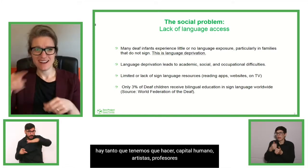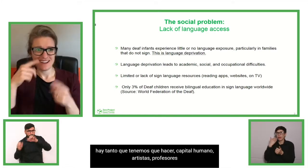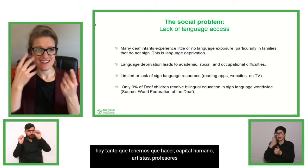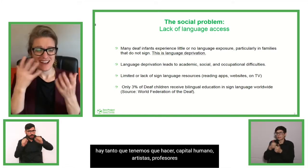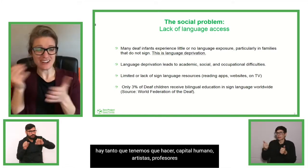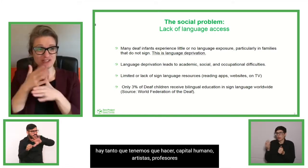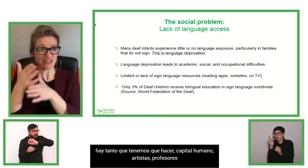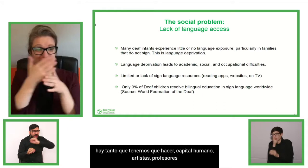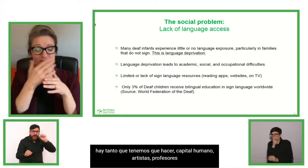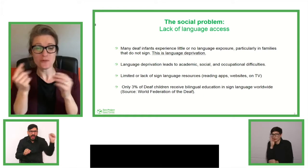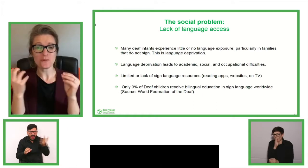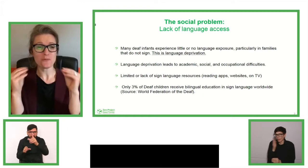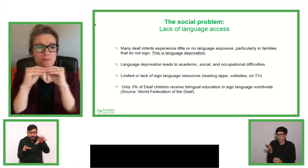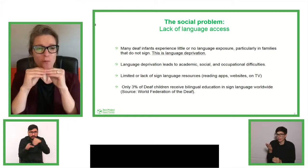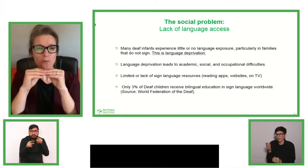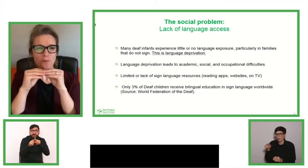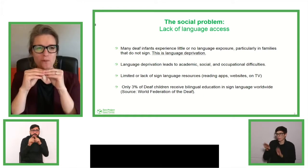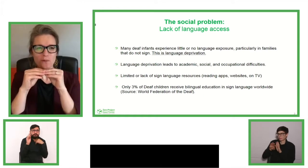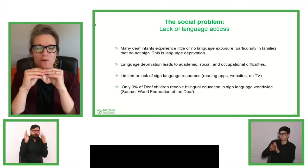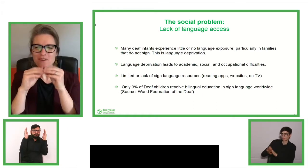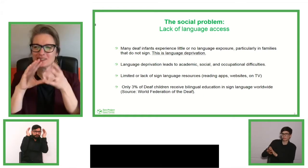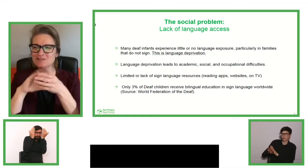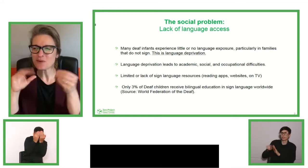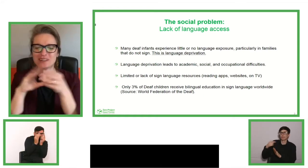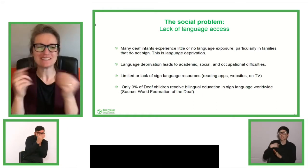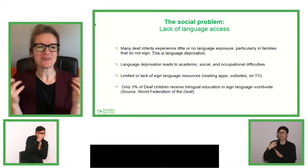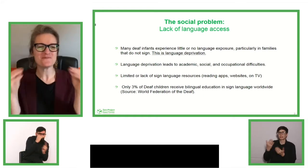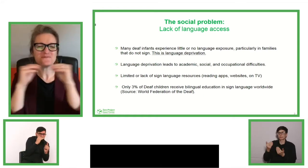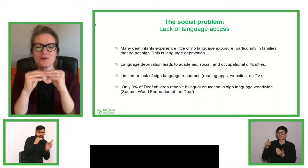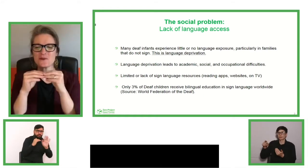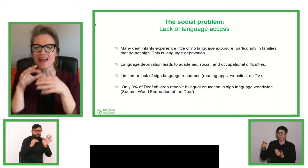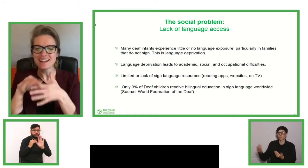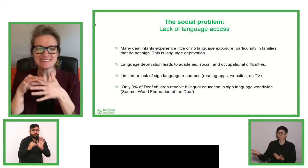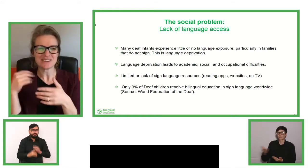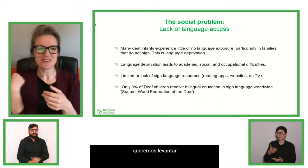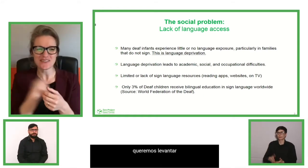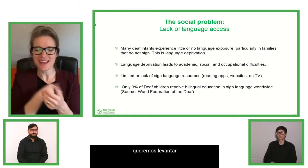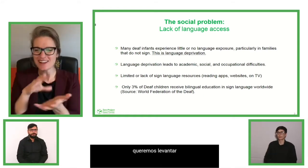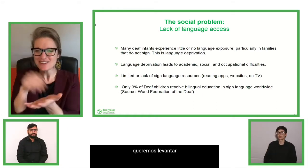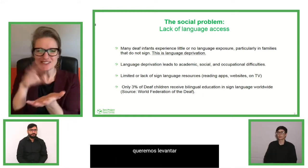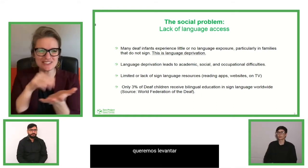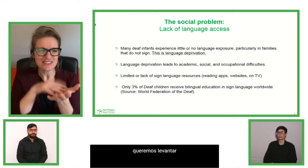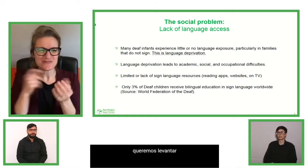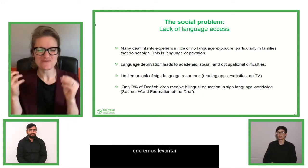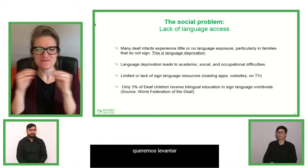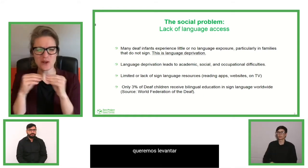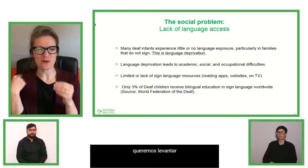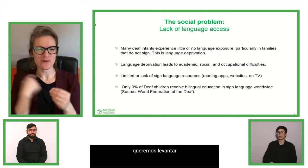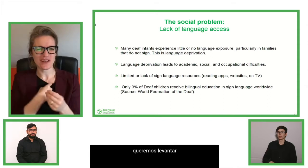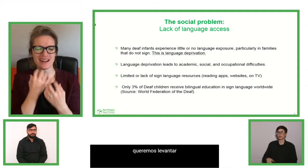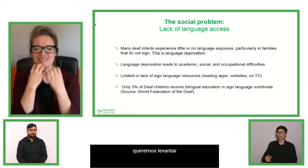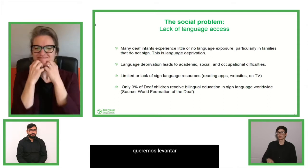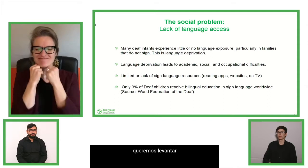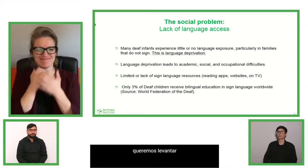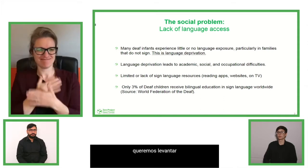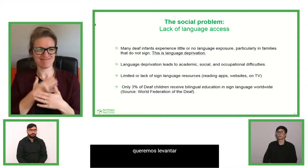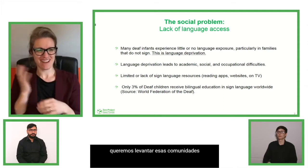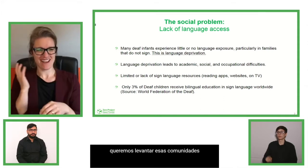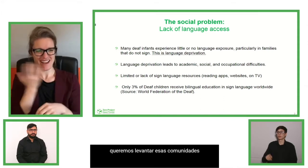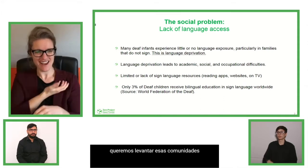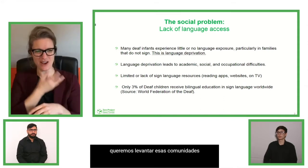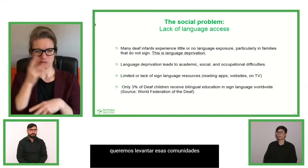es levantar esas comunidades que están sin representación y sin voz y compartir más de sus historias, más de